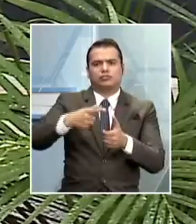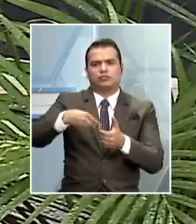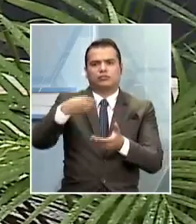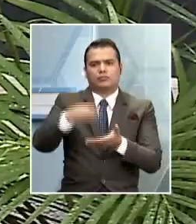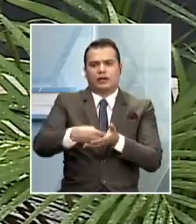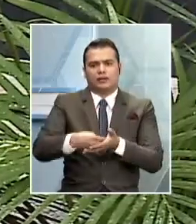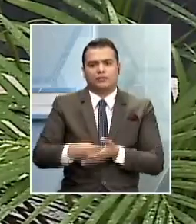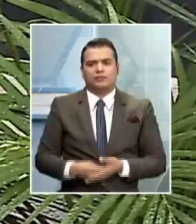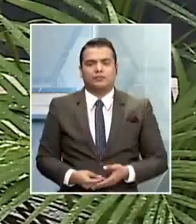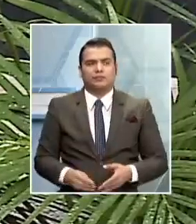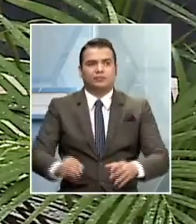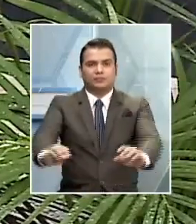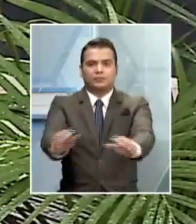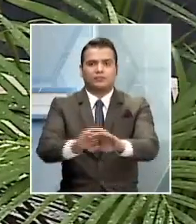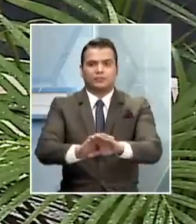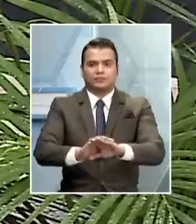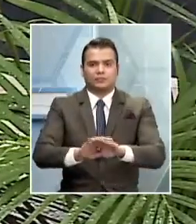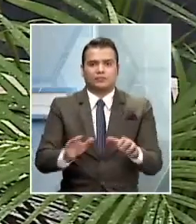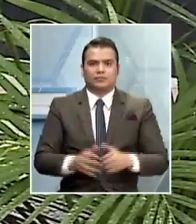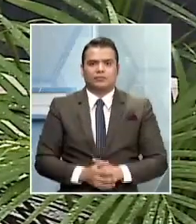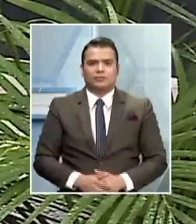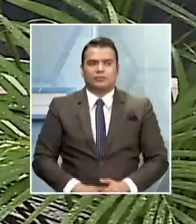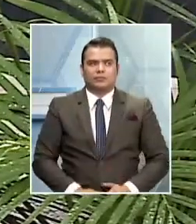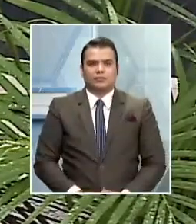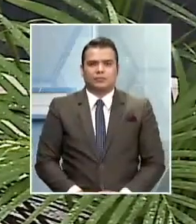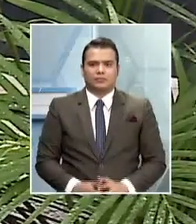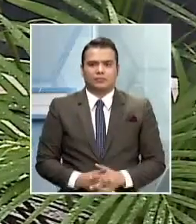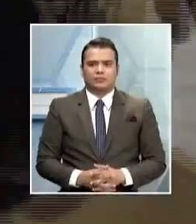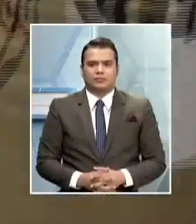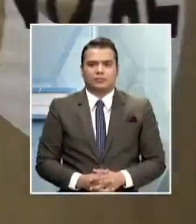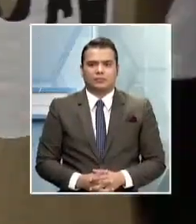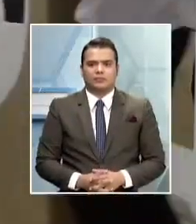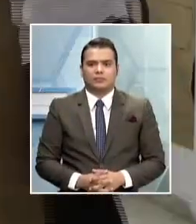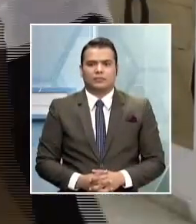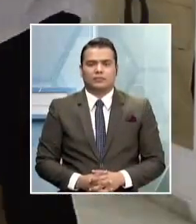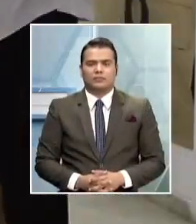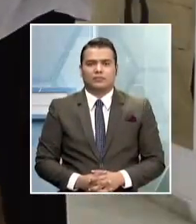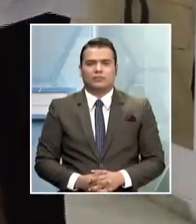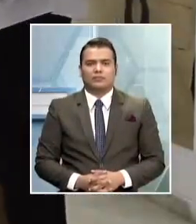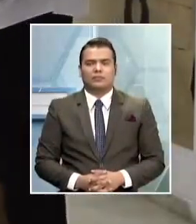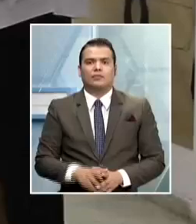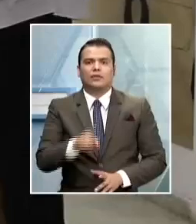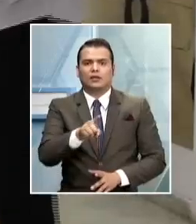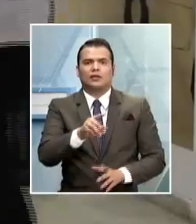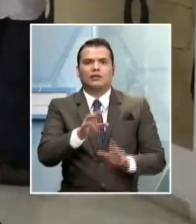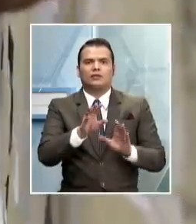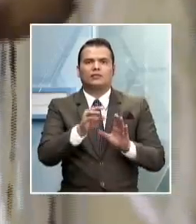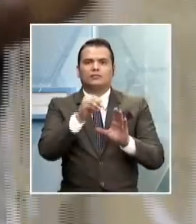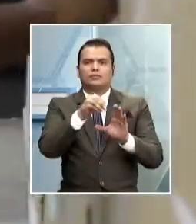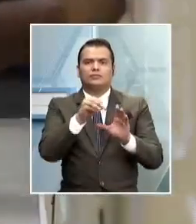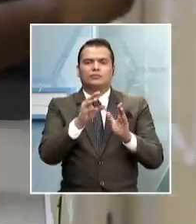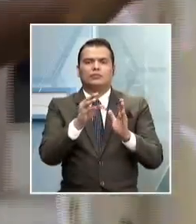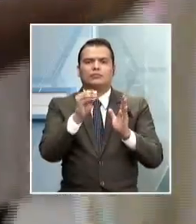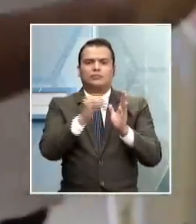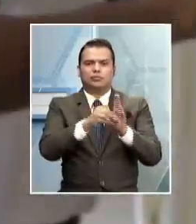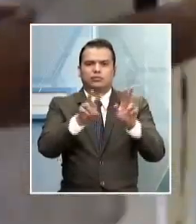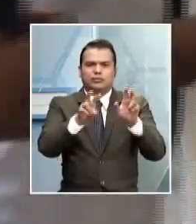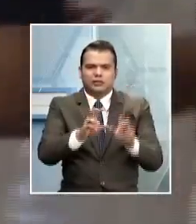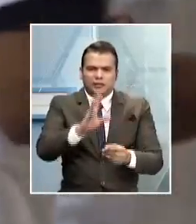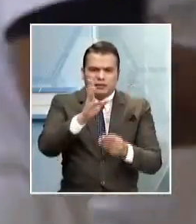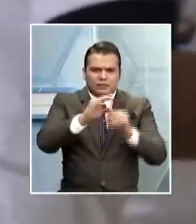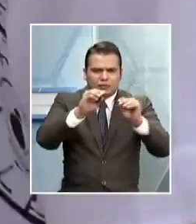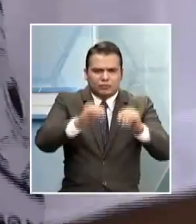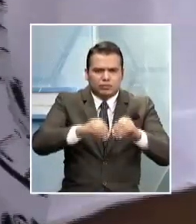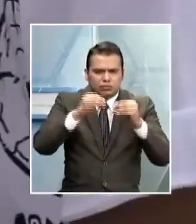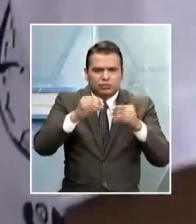que queremos es poder tener a nuestros niños y a nuestros jóvenes en procesos de formación artística. El sistema cultural, pues, es un sistema dentro de la cadena